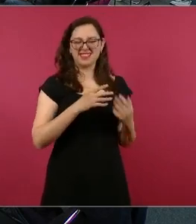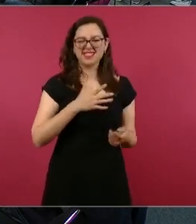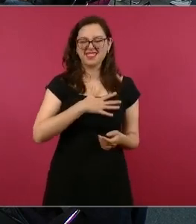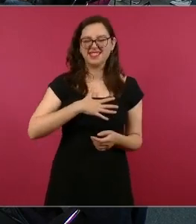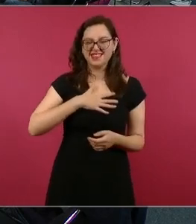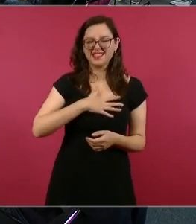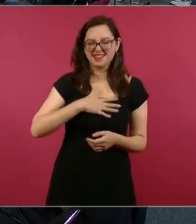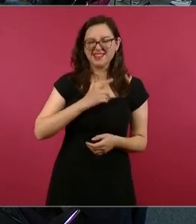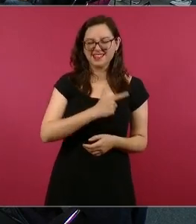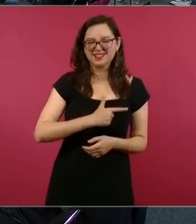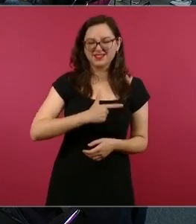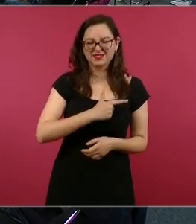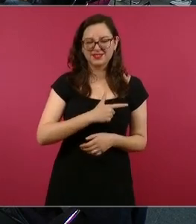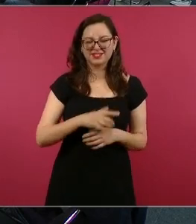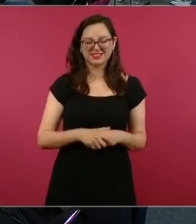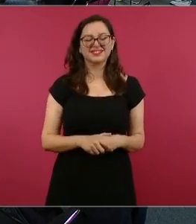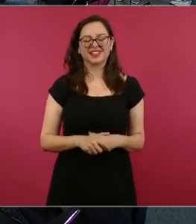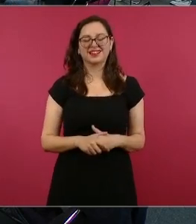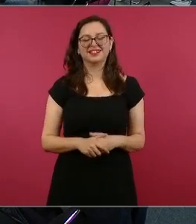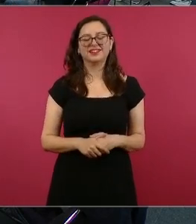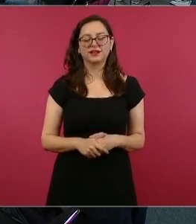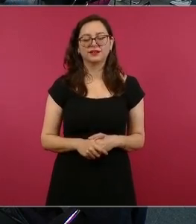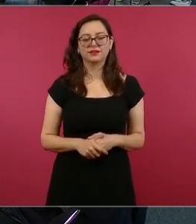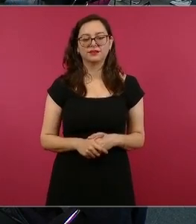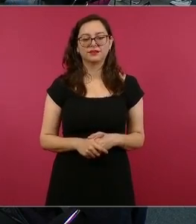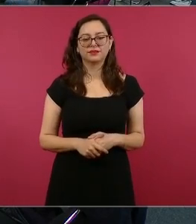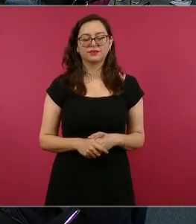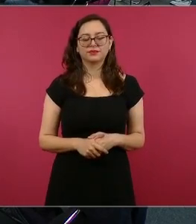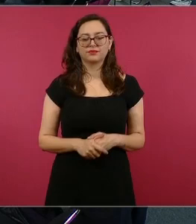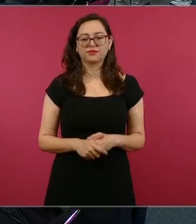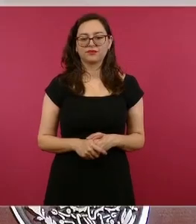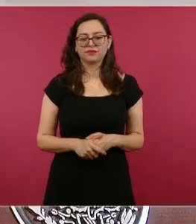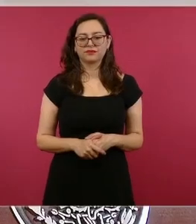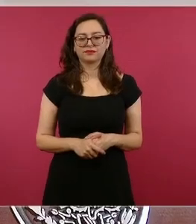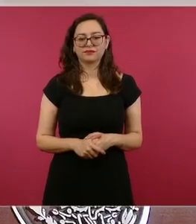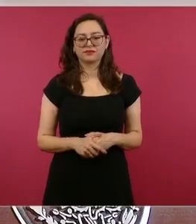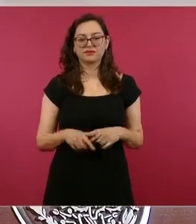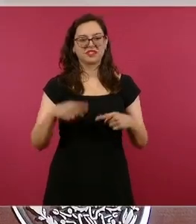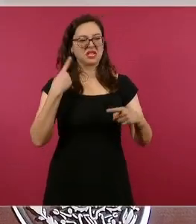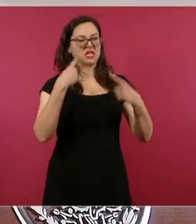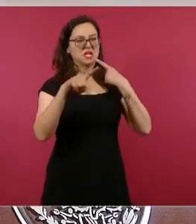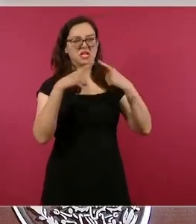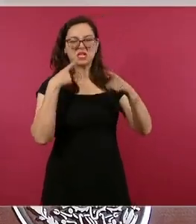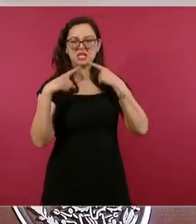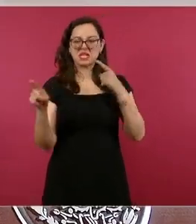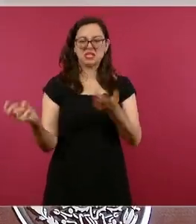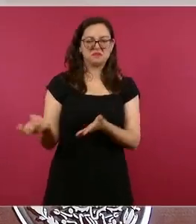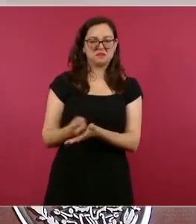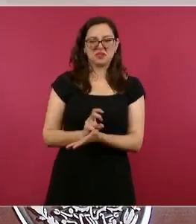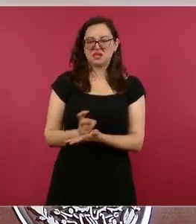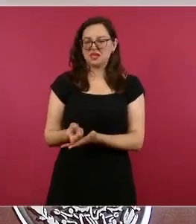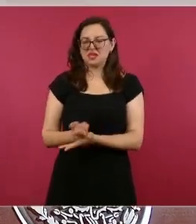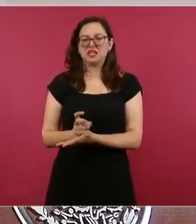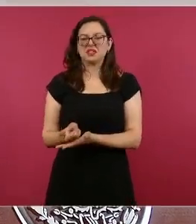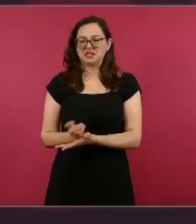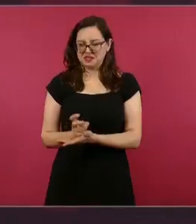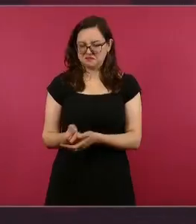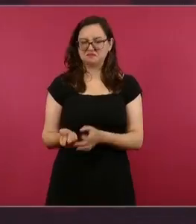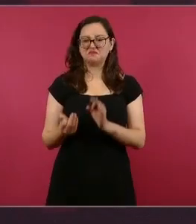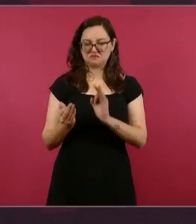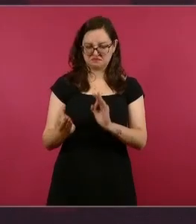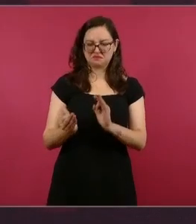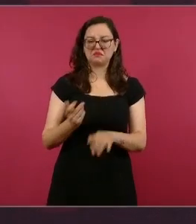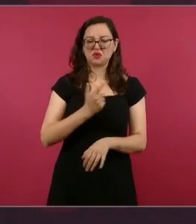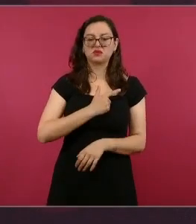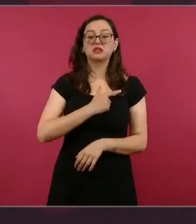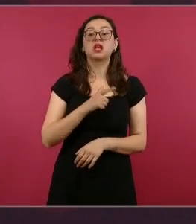que cuestionan, pero no ustedes, sino a los que reclaman y hacen motines emocionales, sino el lunes ustedes